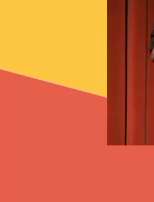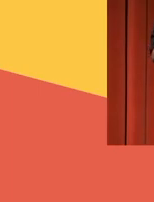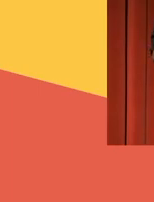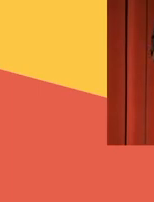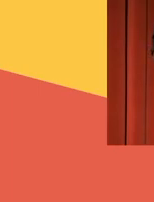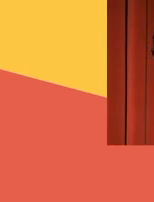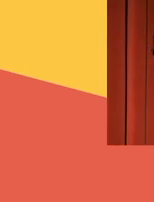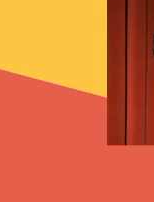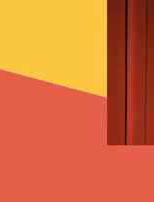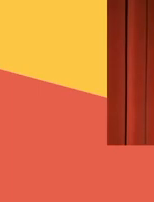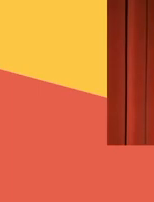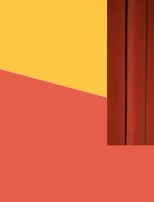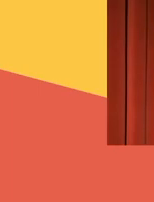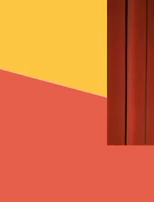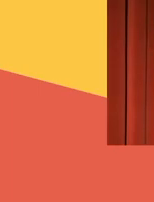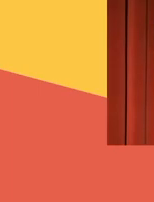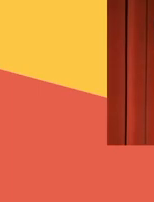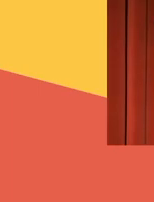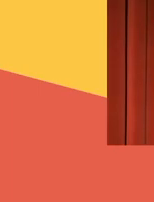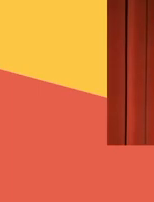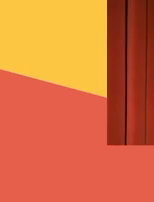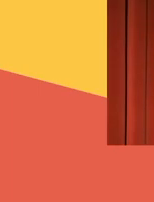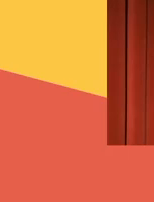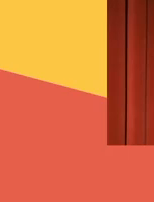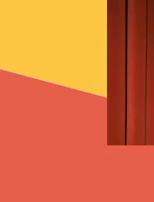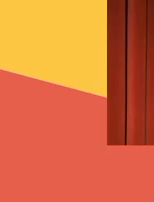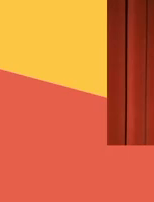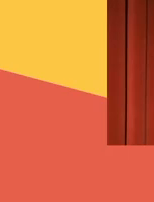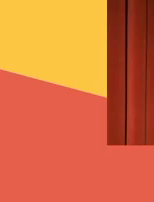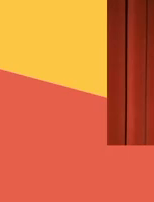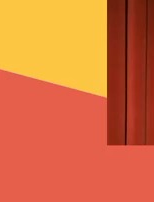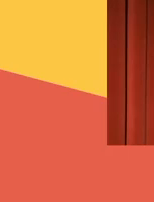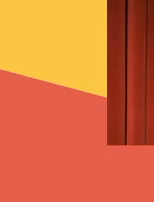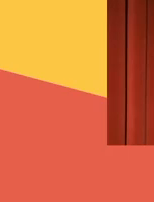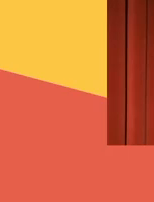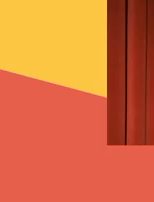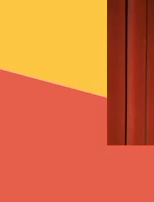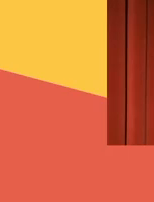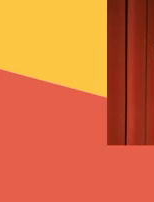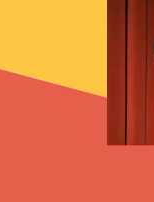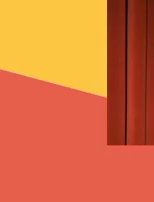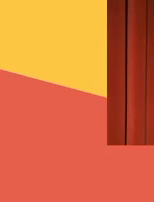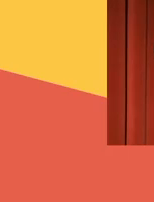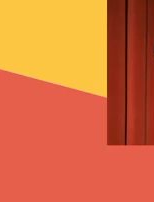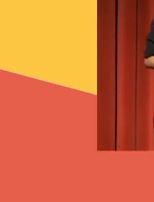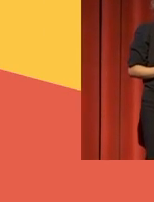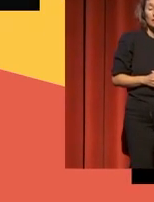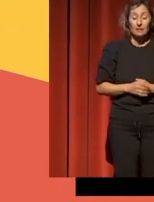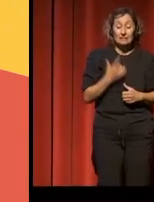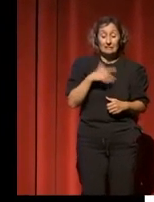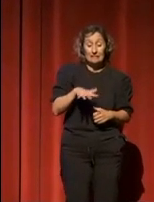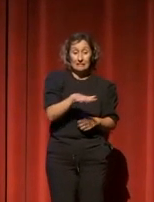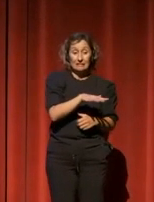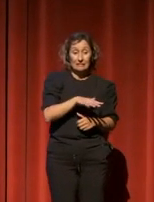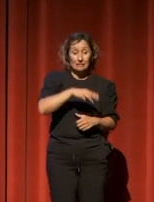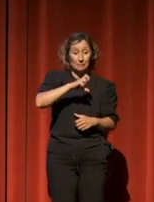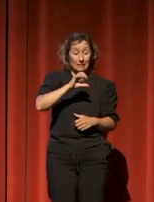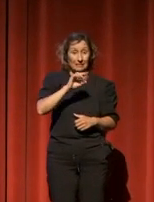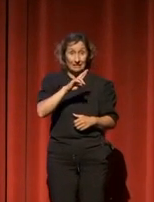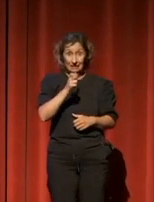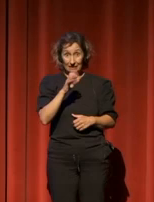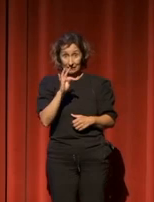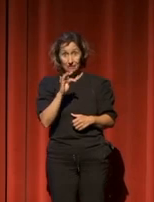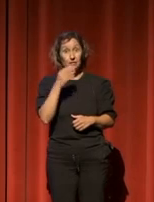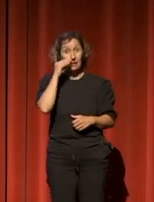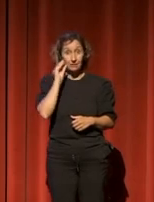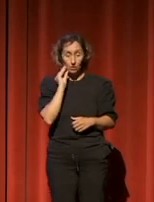está la biblioteca pública de hena del maestrat en en Castellón eh la comarca del maestrat en Castellón eh